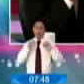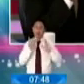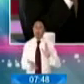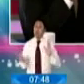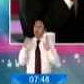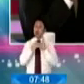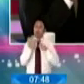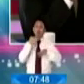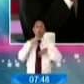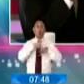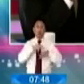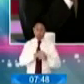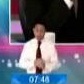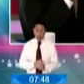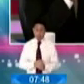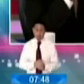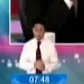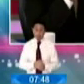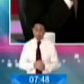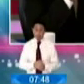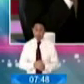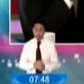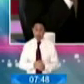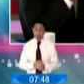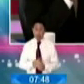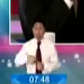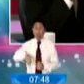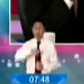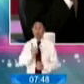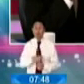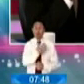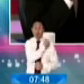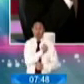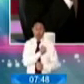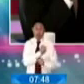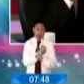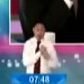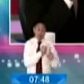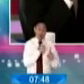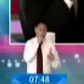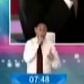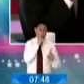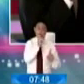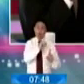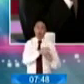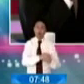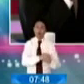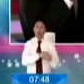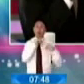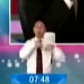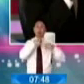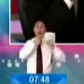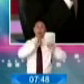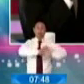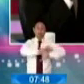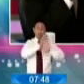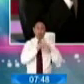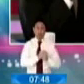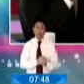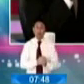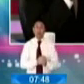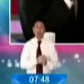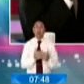la situación normal. No va a ser un sacrificio solamente de un lado. Hemos insistido mucho en esto. El momento en el que